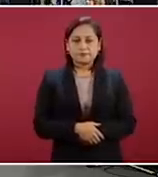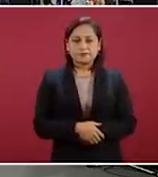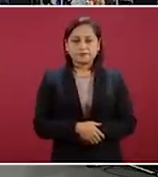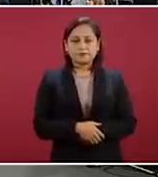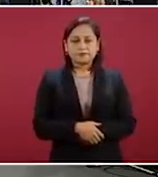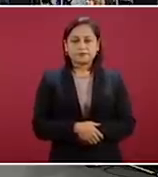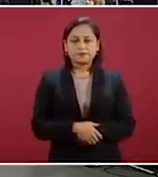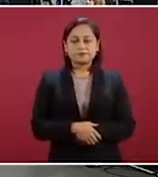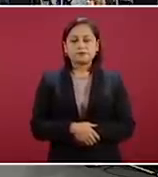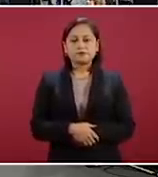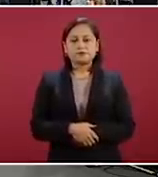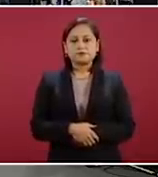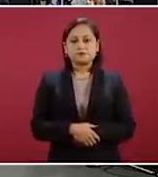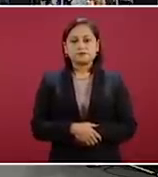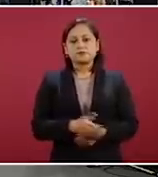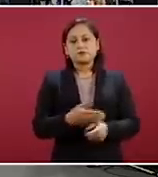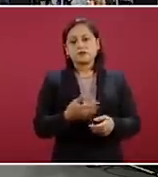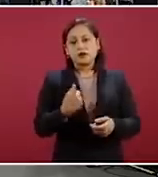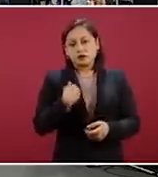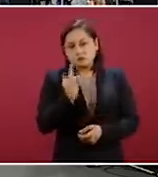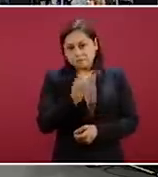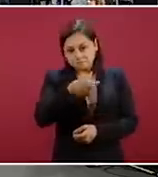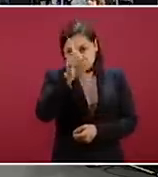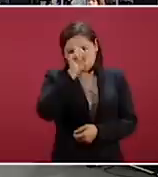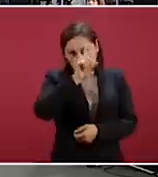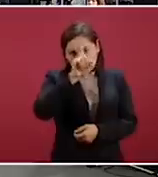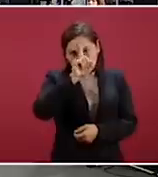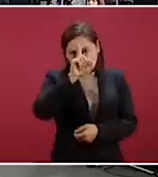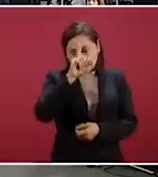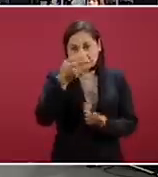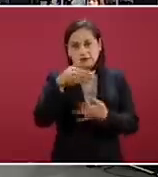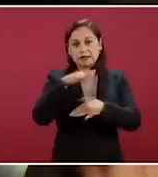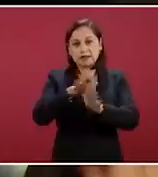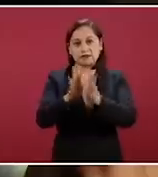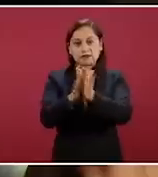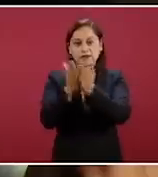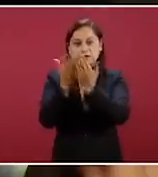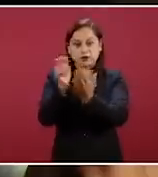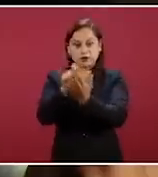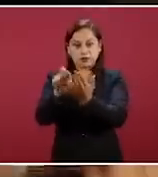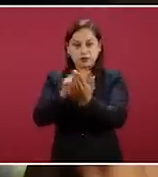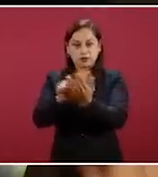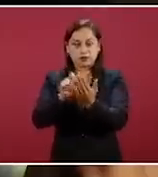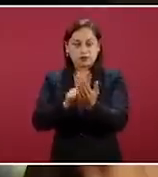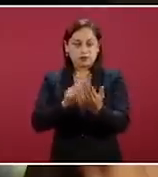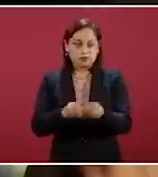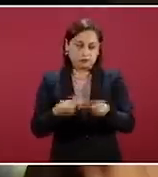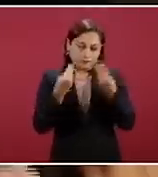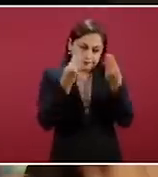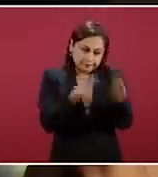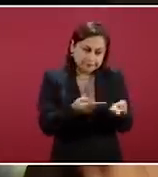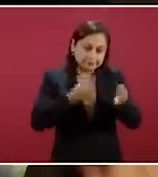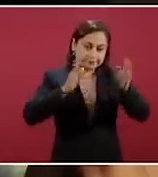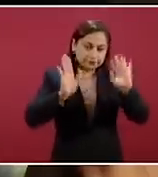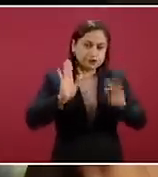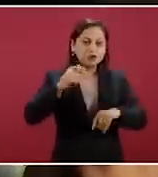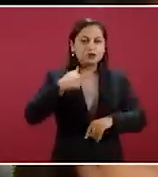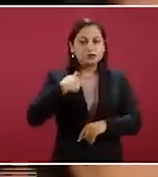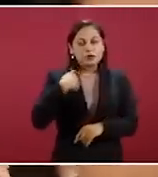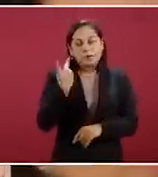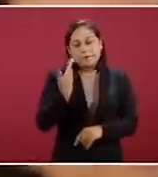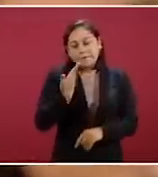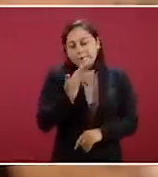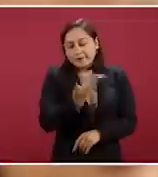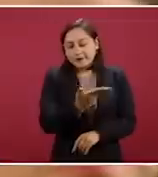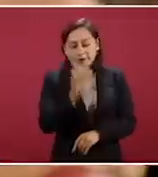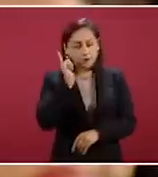algunas sugerencias sobre la cartilla y ojalá y me permitiera tener acceso como mexicana, porque además usted sabe que soy